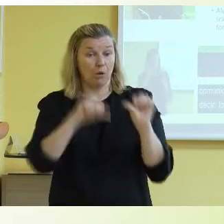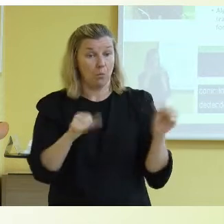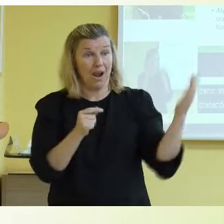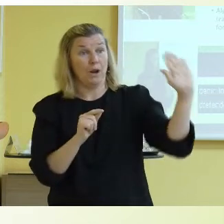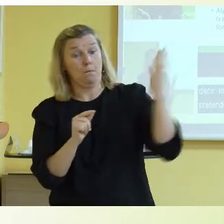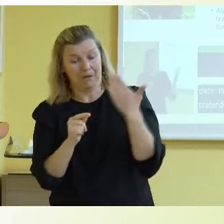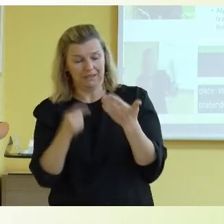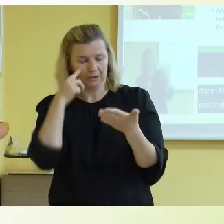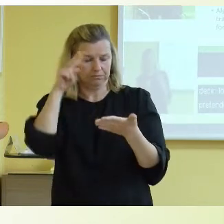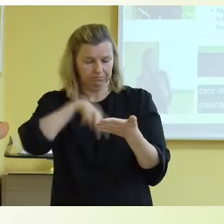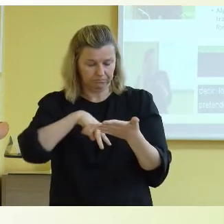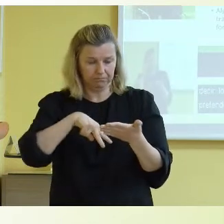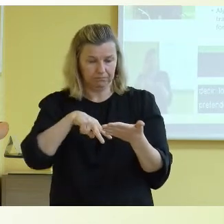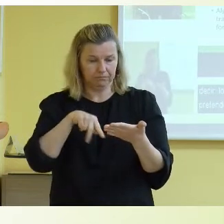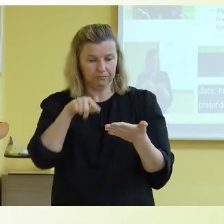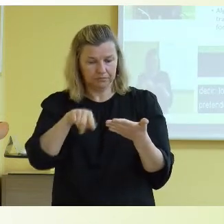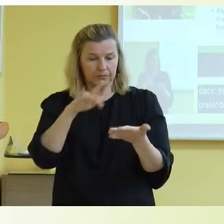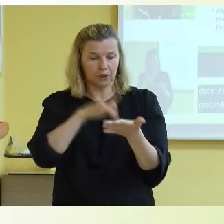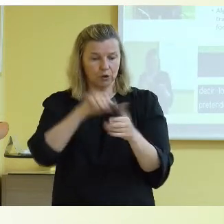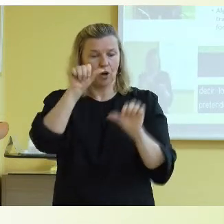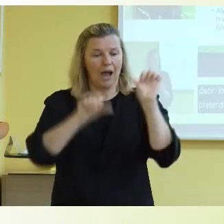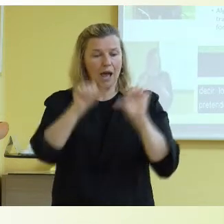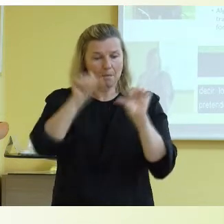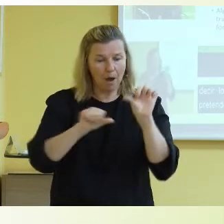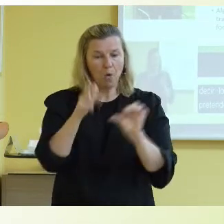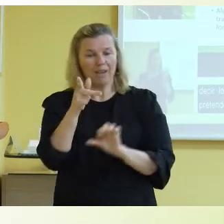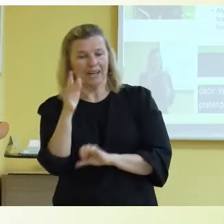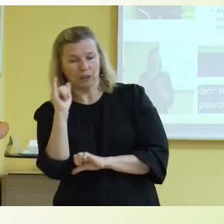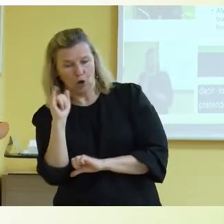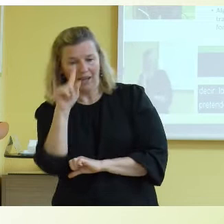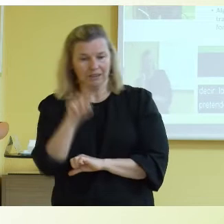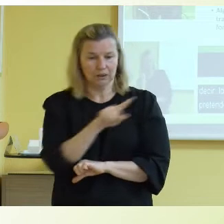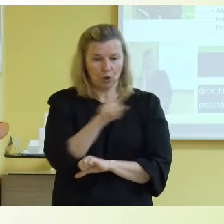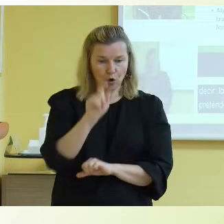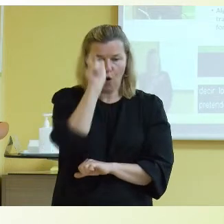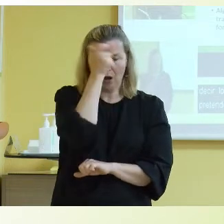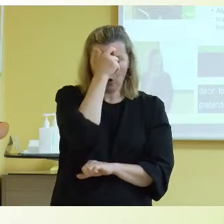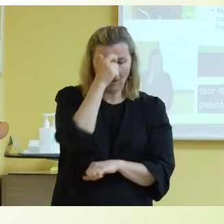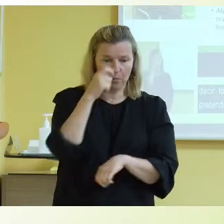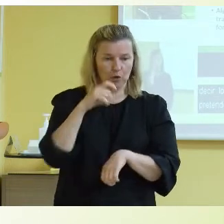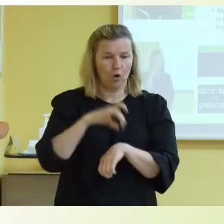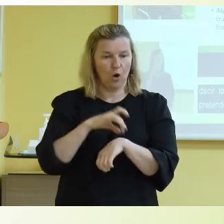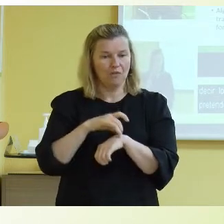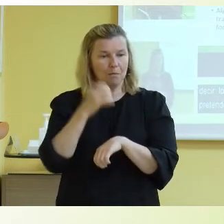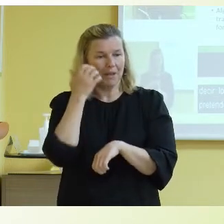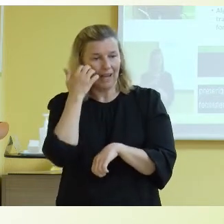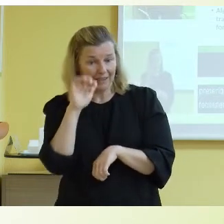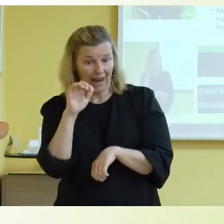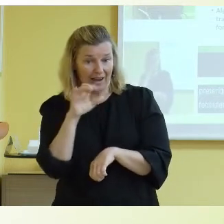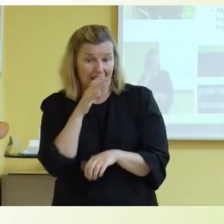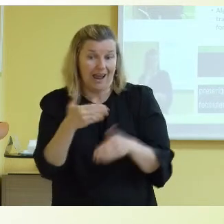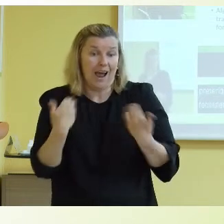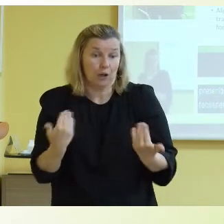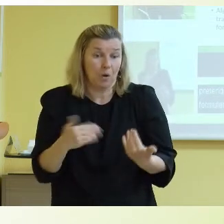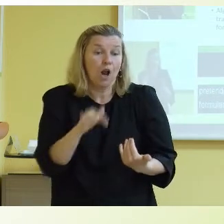presentado para ser sometido a una evaluación, si tienen derecho o no tienen derecho al concepto actualmente todavía de